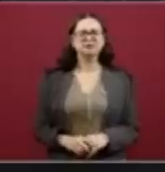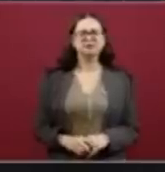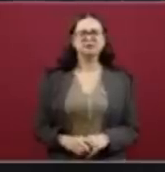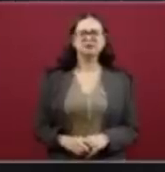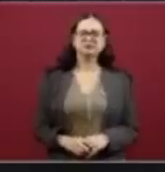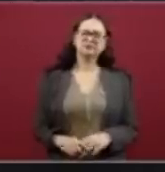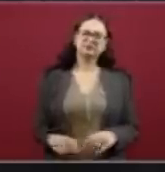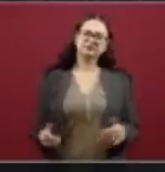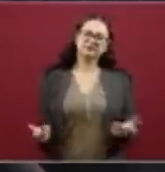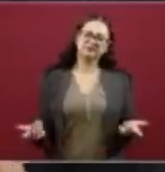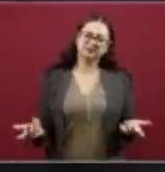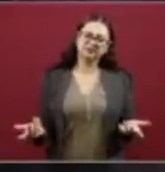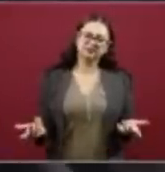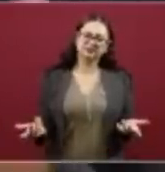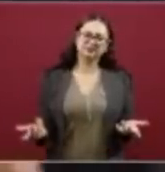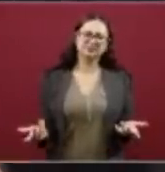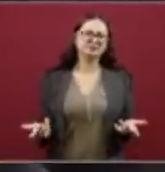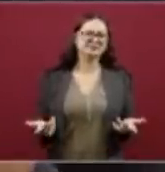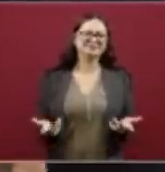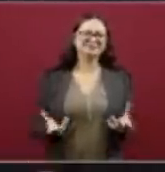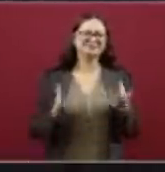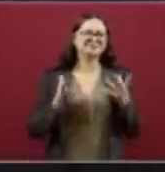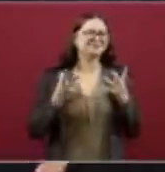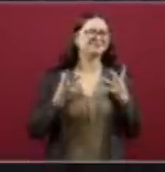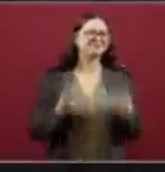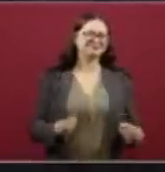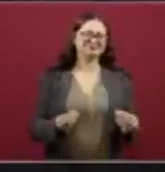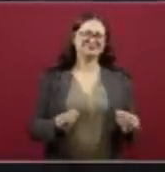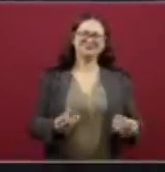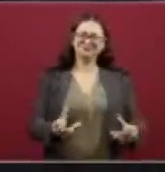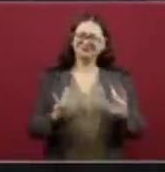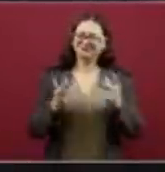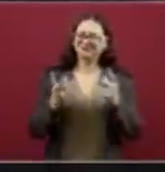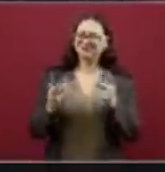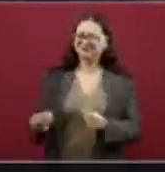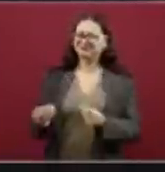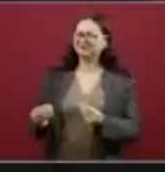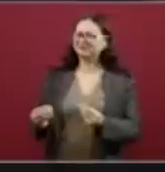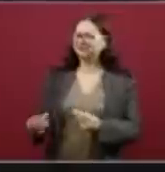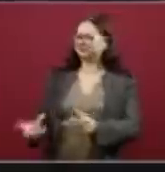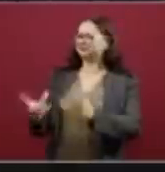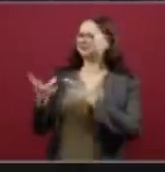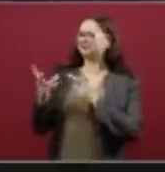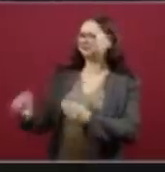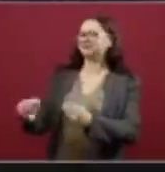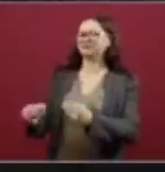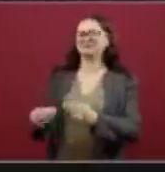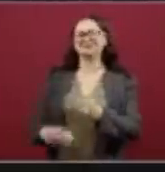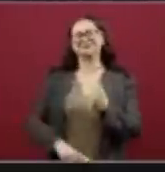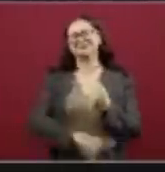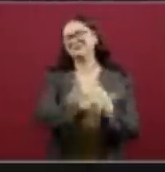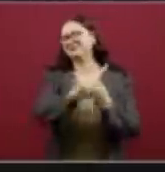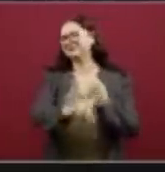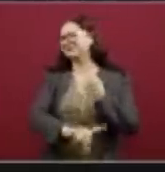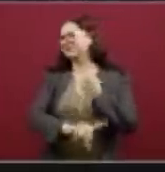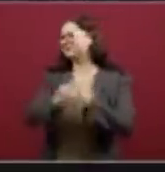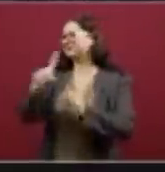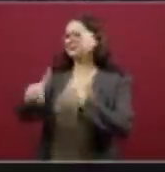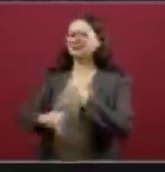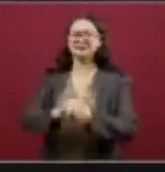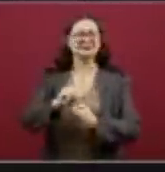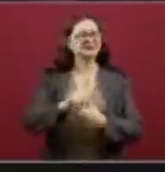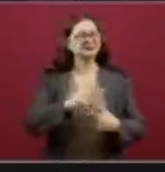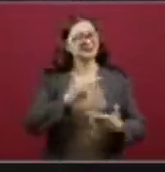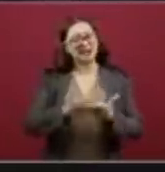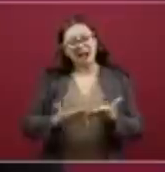Bueno, así se heredaron muchas cosas y esto